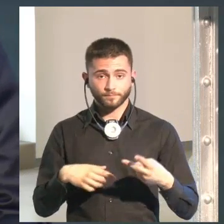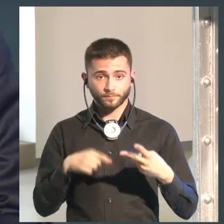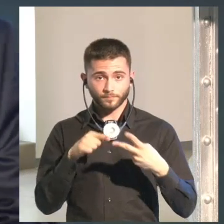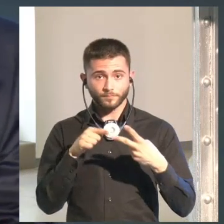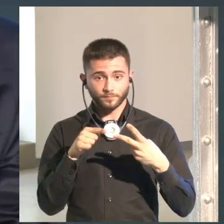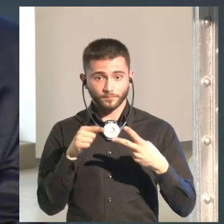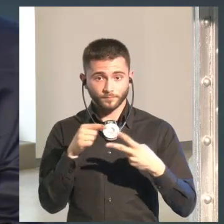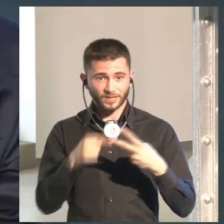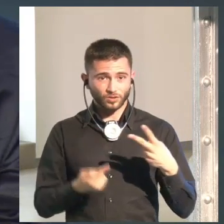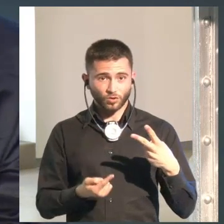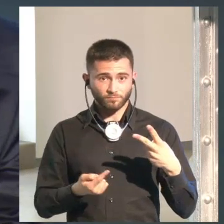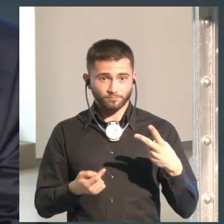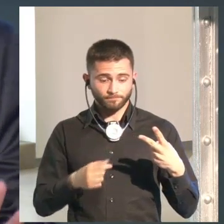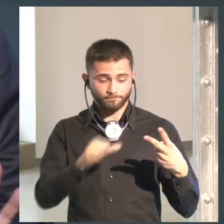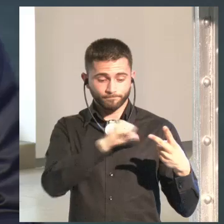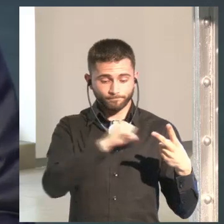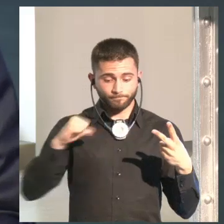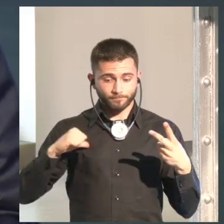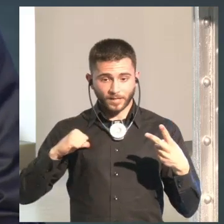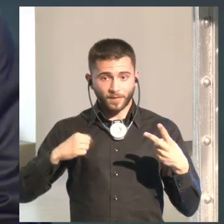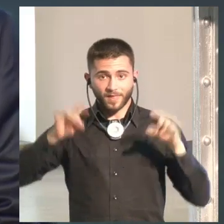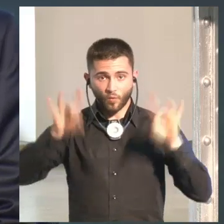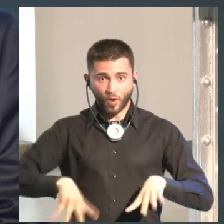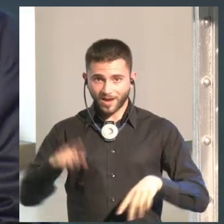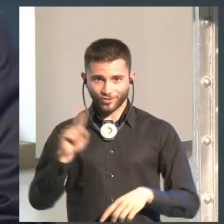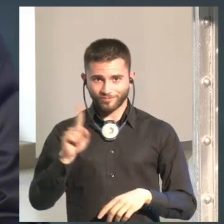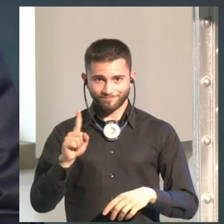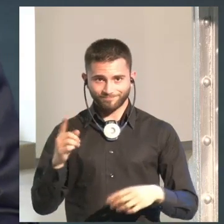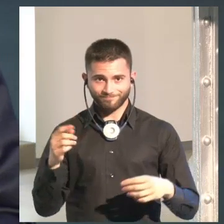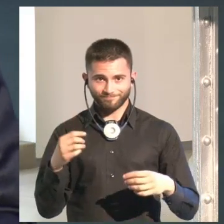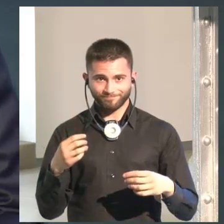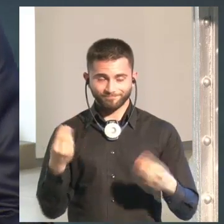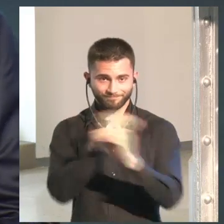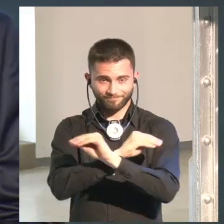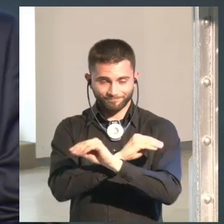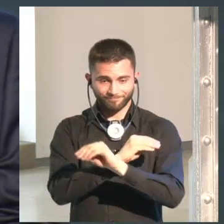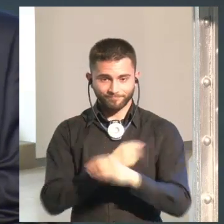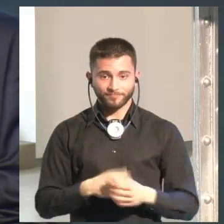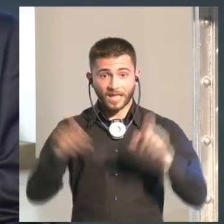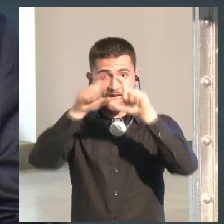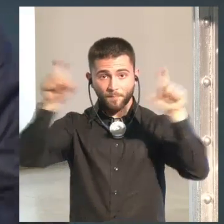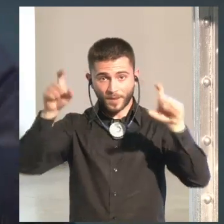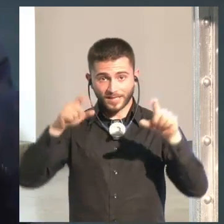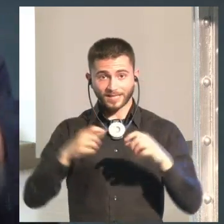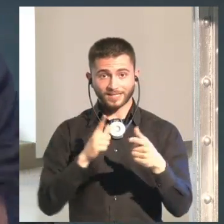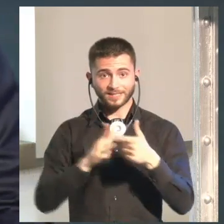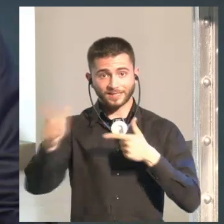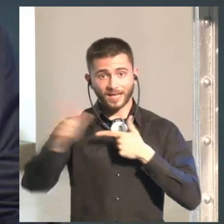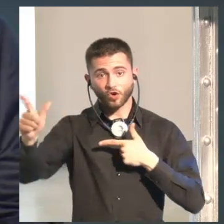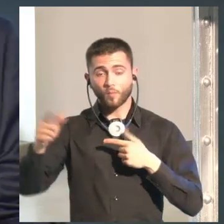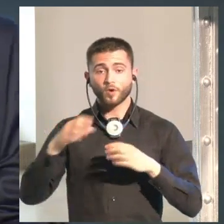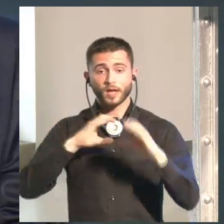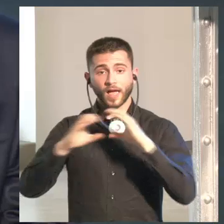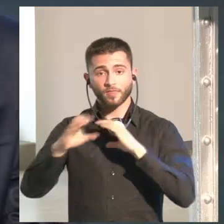la privacidad, no es igual en ambos universos, ¿verdad? Las empresas de telecomunicaciones operan en un